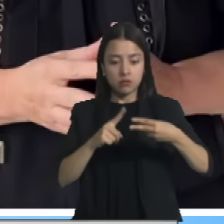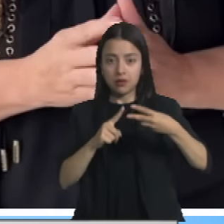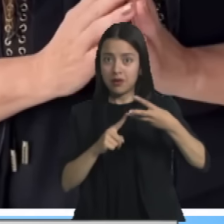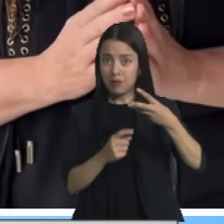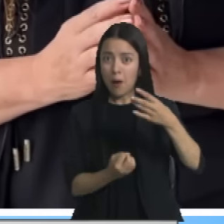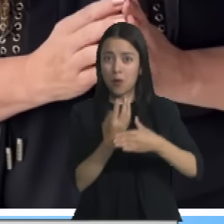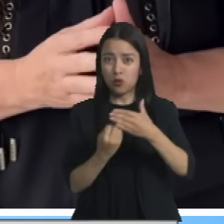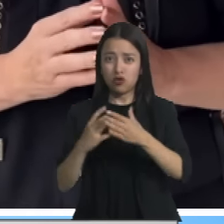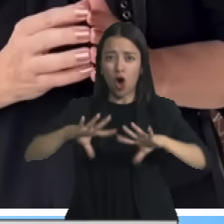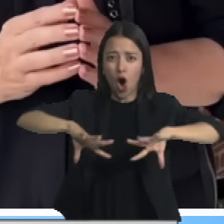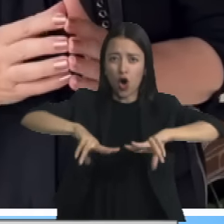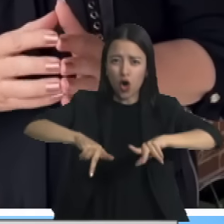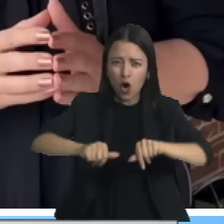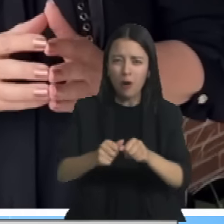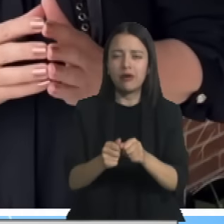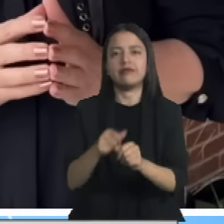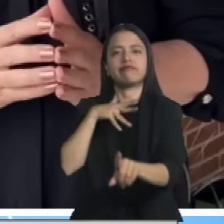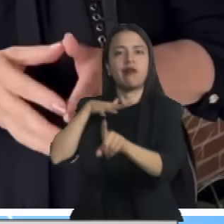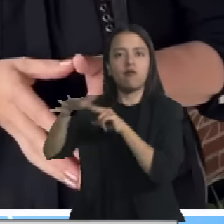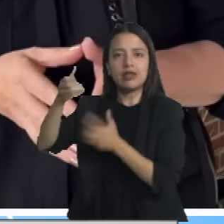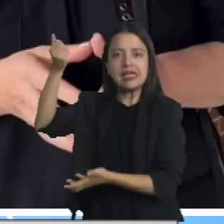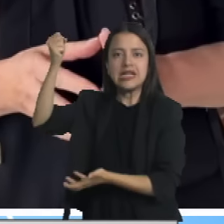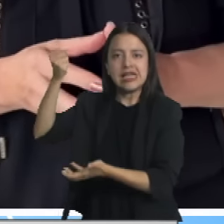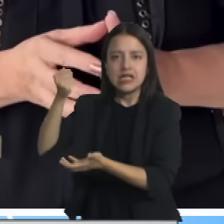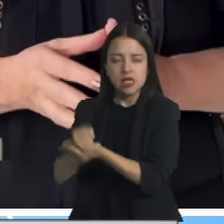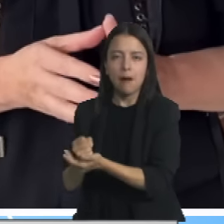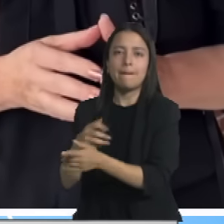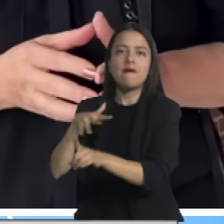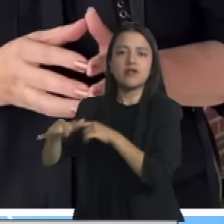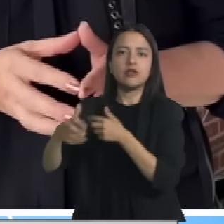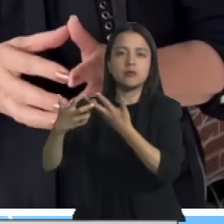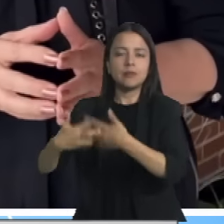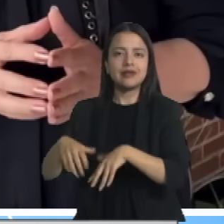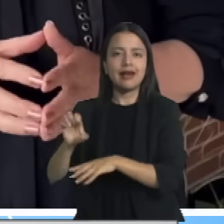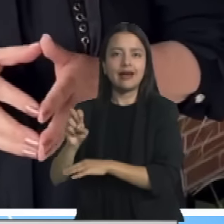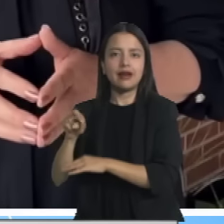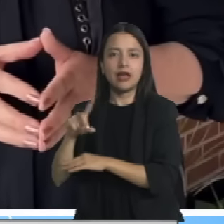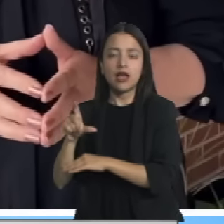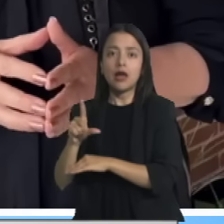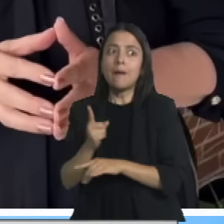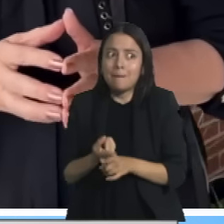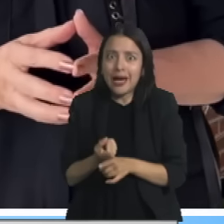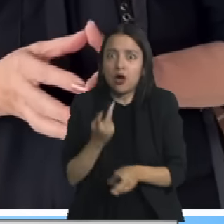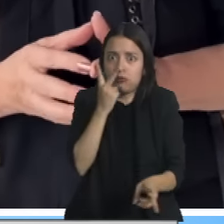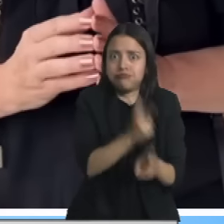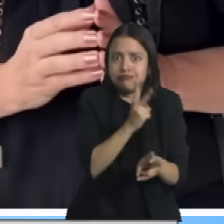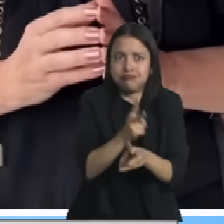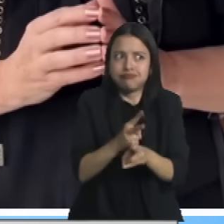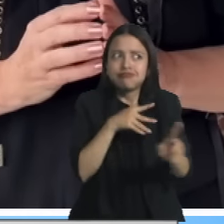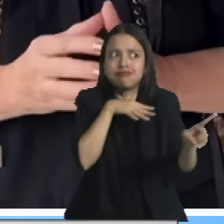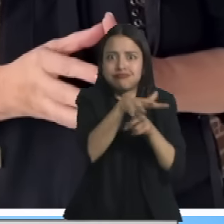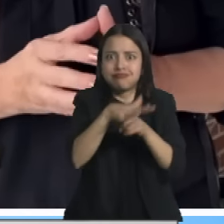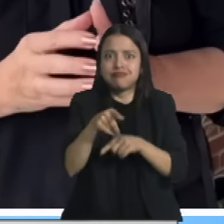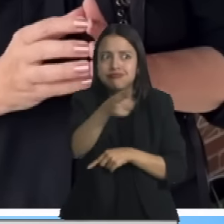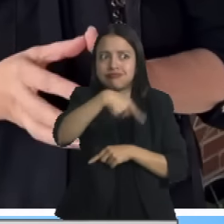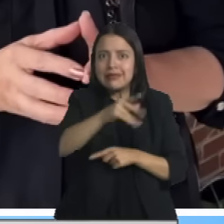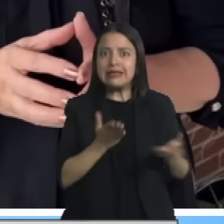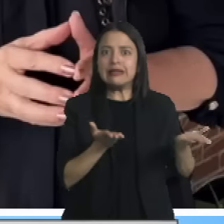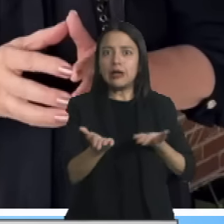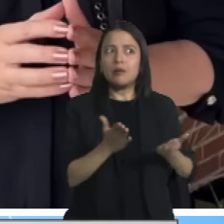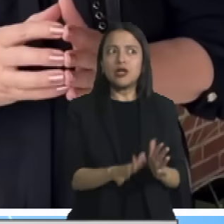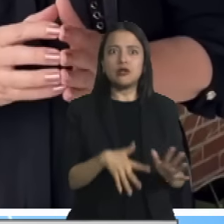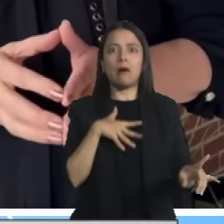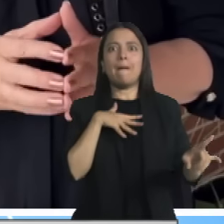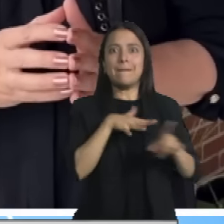generar pérdidas económicas para Enel, también representan un riesgo frente a la seguridad y continuidad del